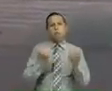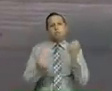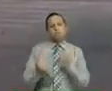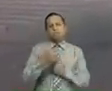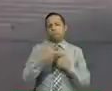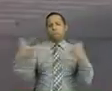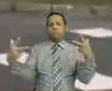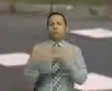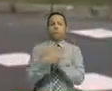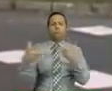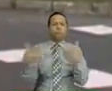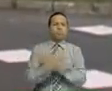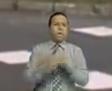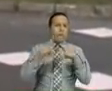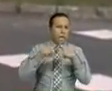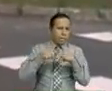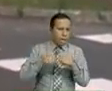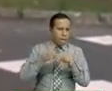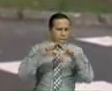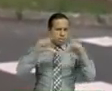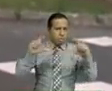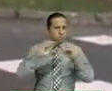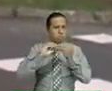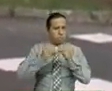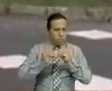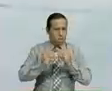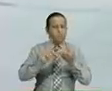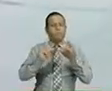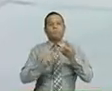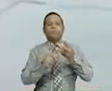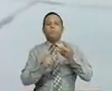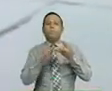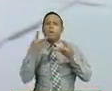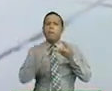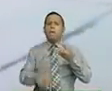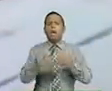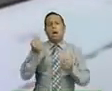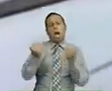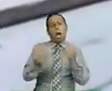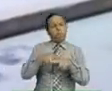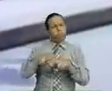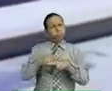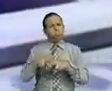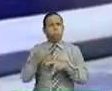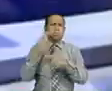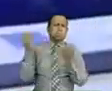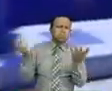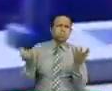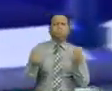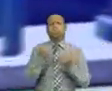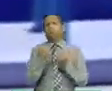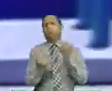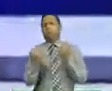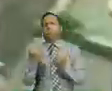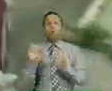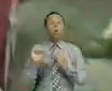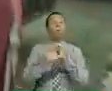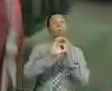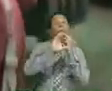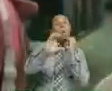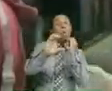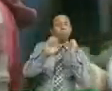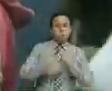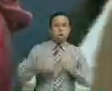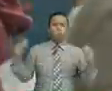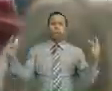carga liviana, circulan todos los días conforme el último dígito de placa, par o impar. El transporte urbano circula